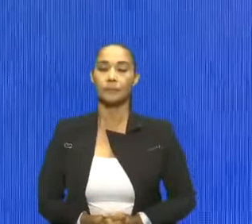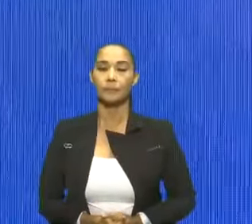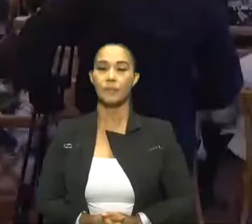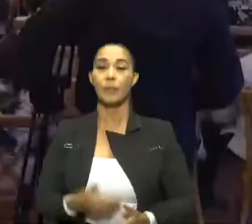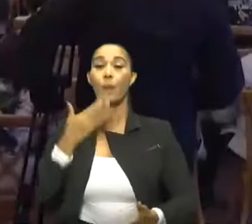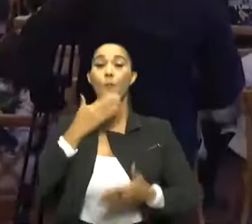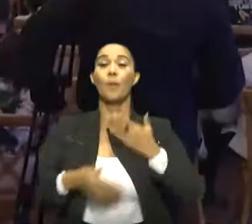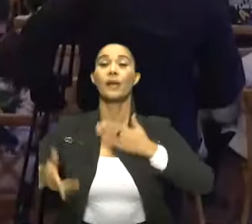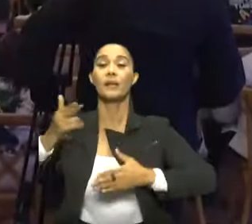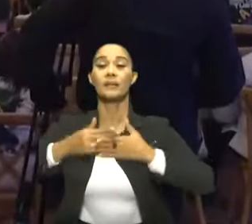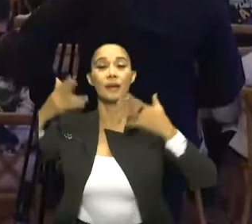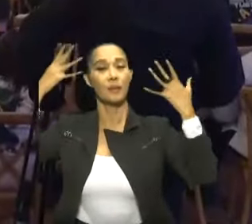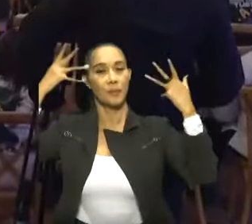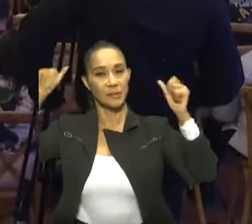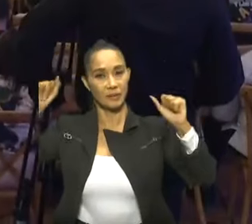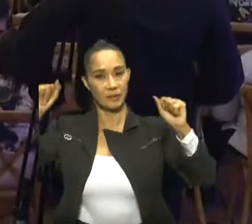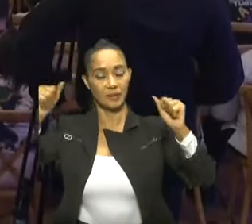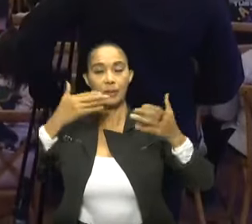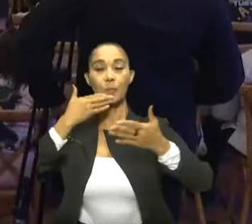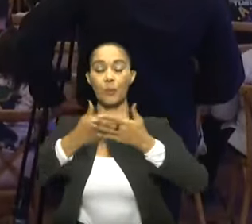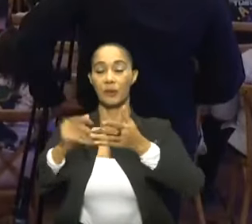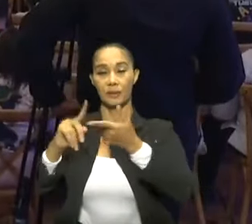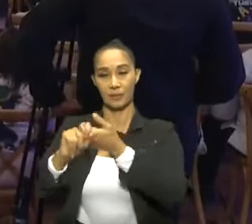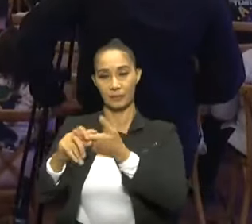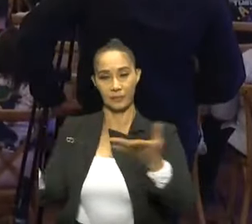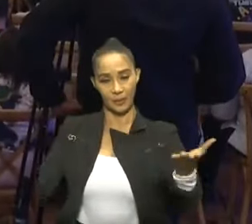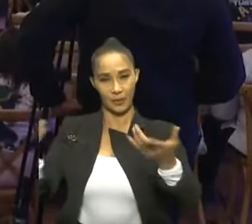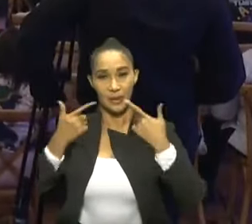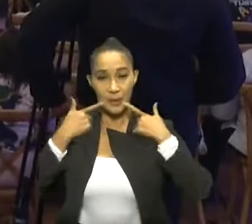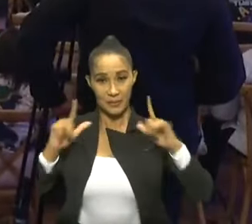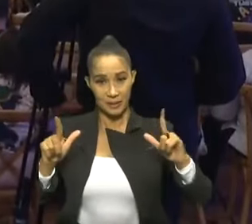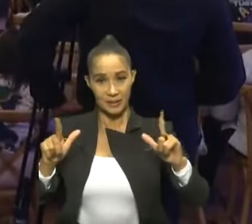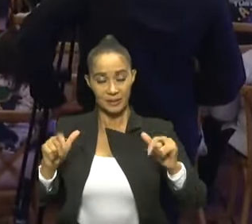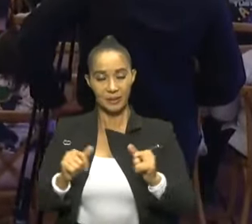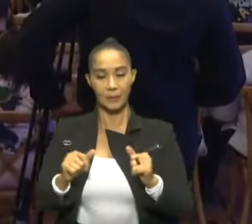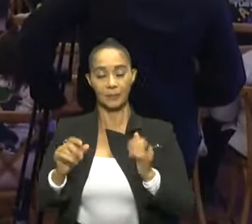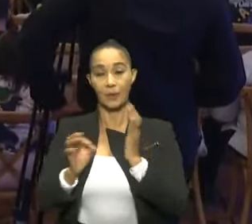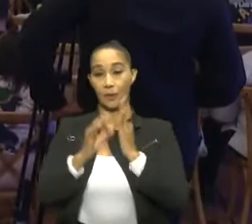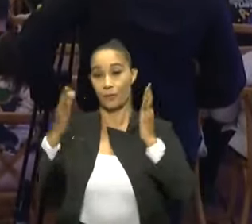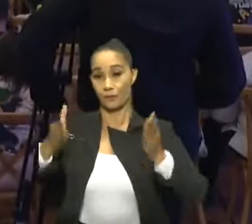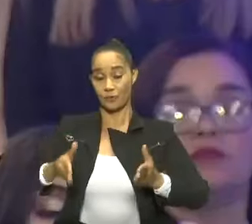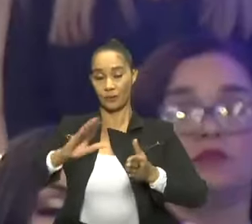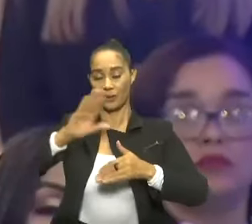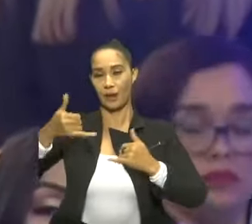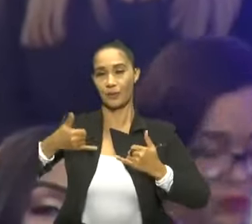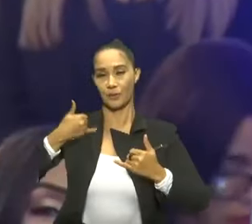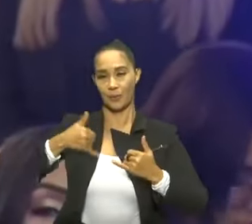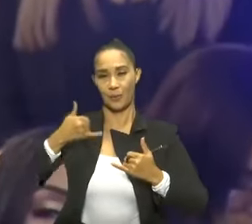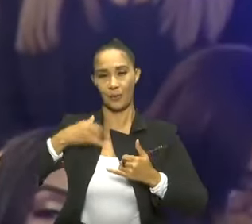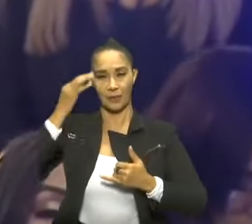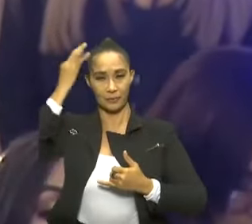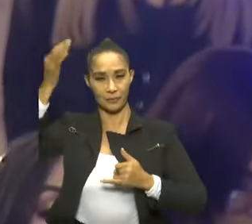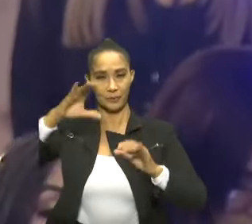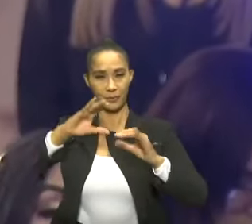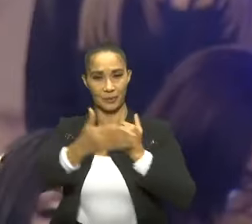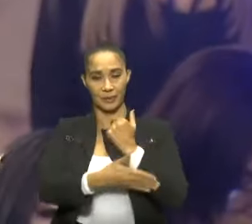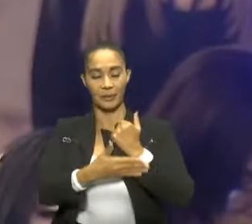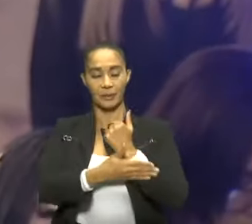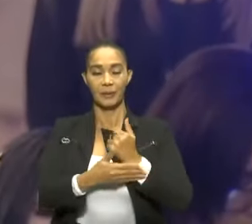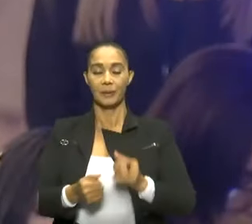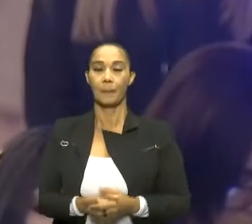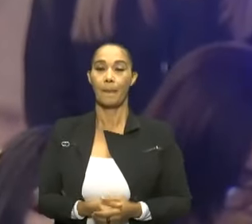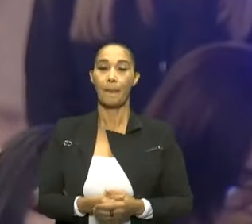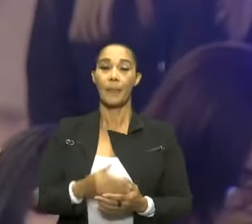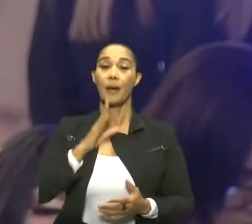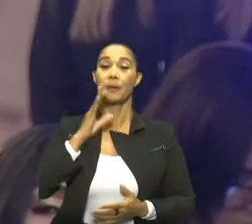Buenas tardes, señor presidente. Buenas tardes, compañeros. Buenas. De la prensa, los funcionarios y a los jóvenes, al futuro del país. Hablando